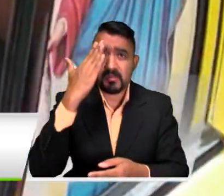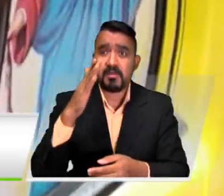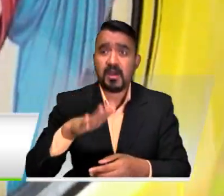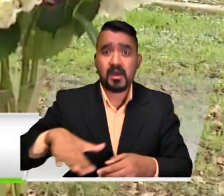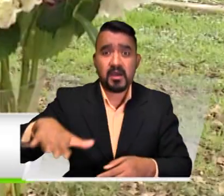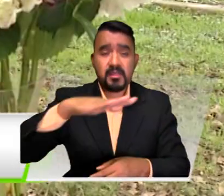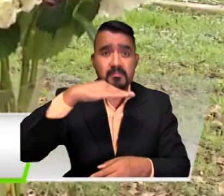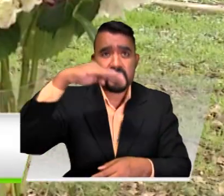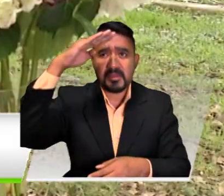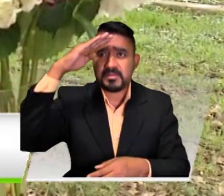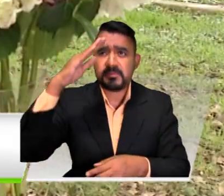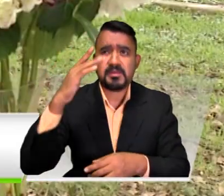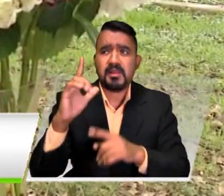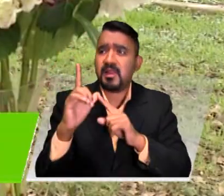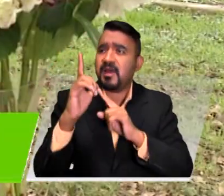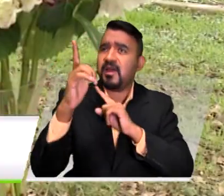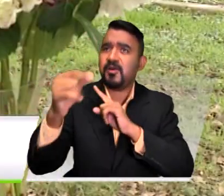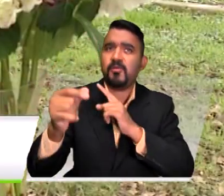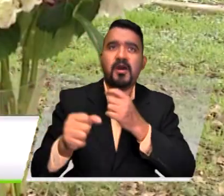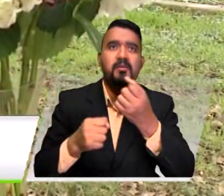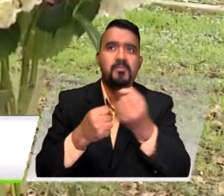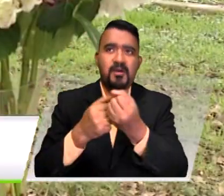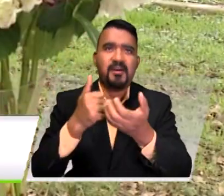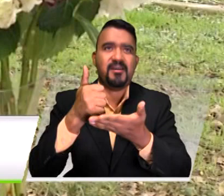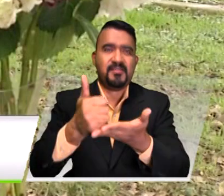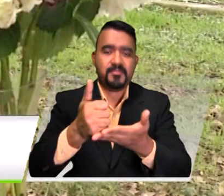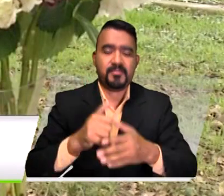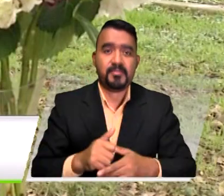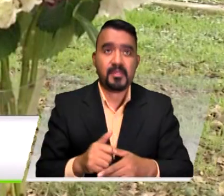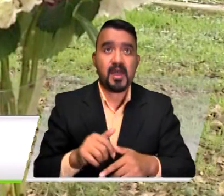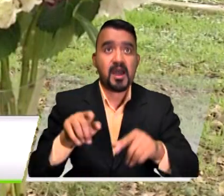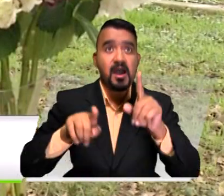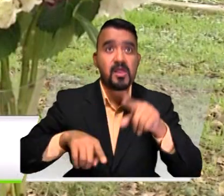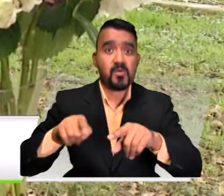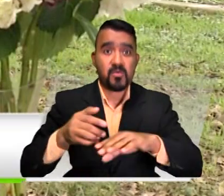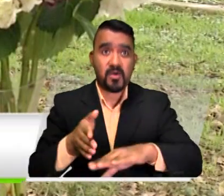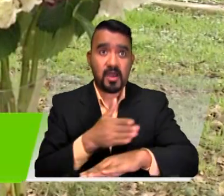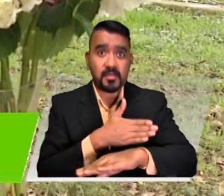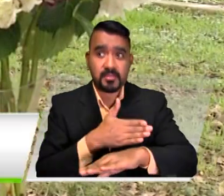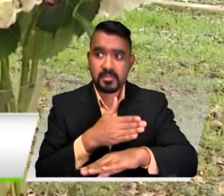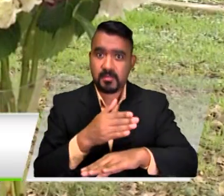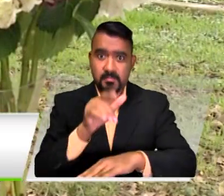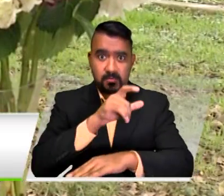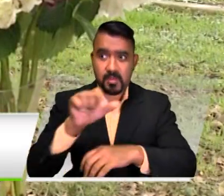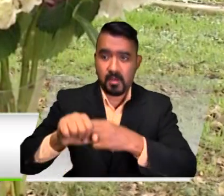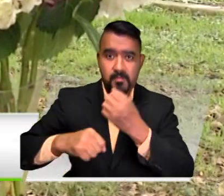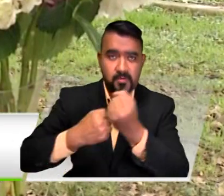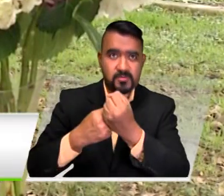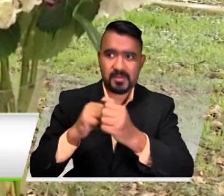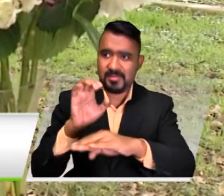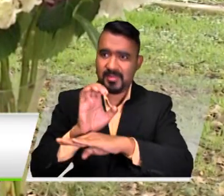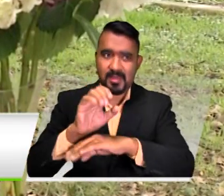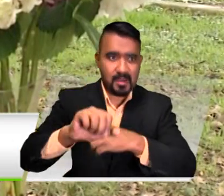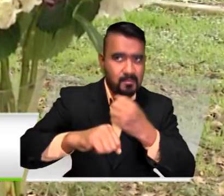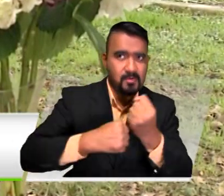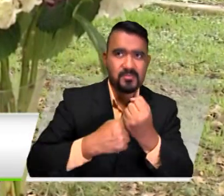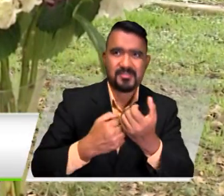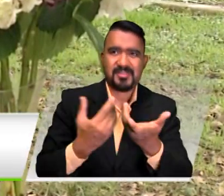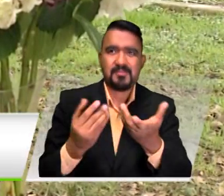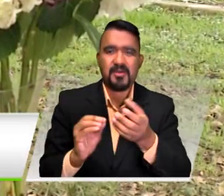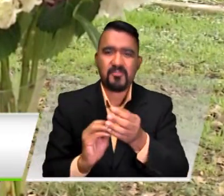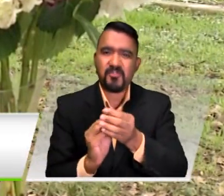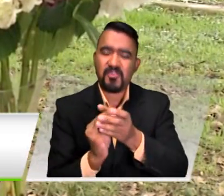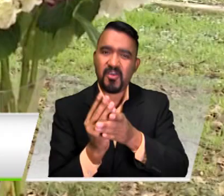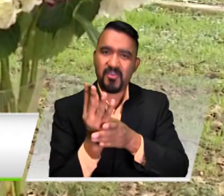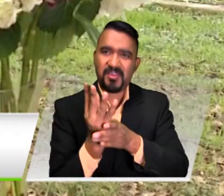la ciudad. Lo más bonito es las historias que hemos recibido de las personas que nos han apoyado con el aporte de las hortensias, donde le